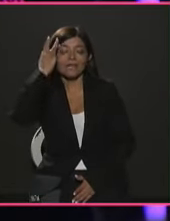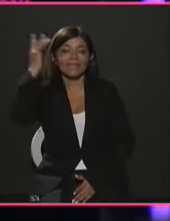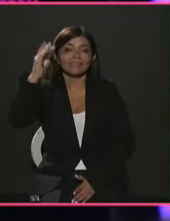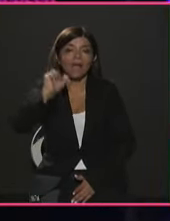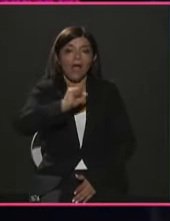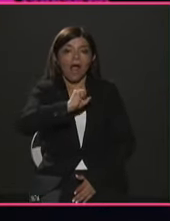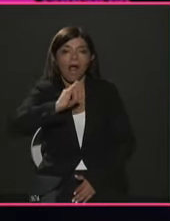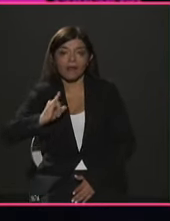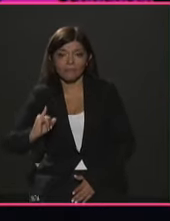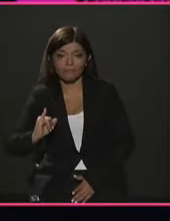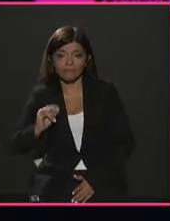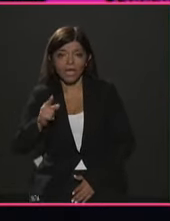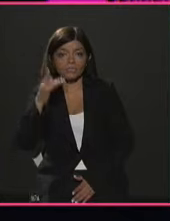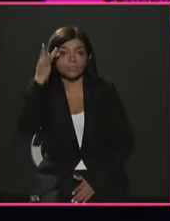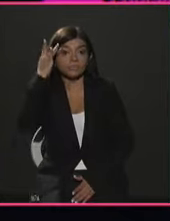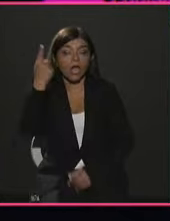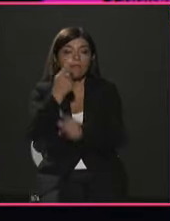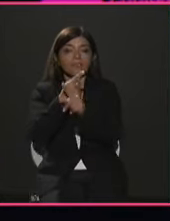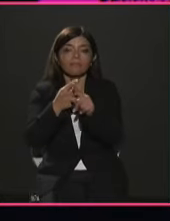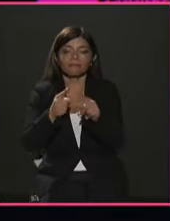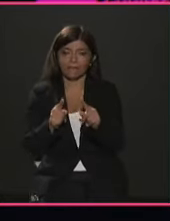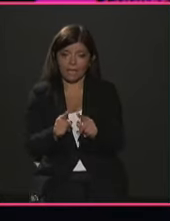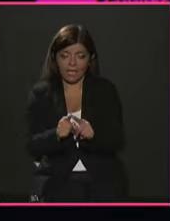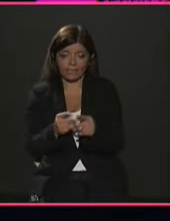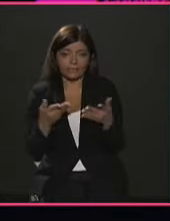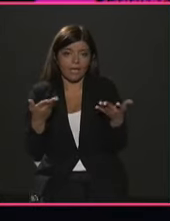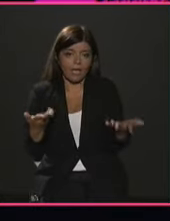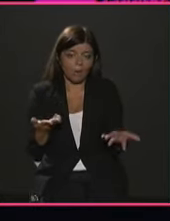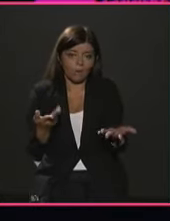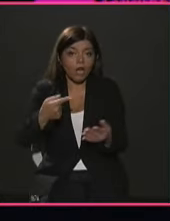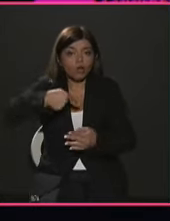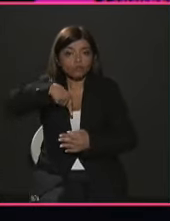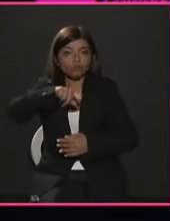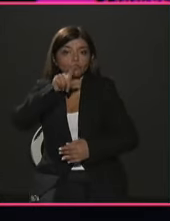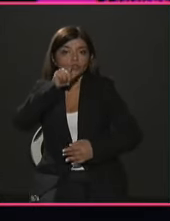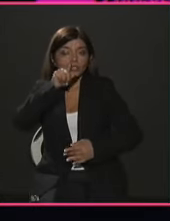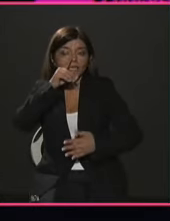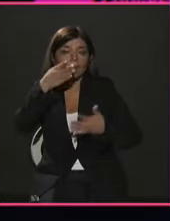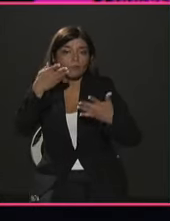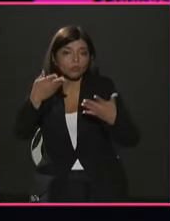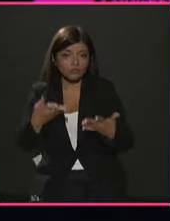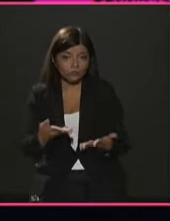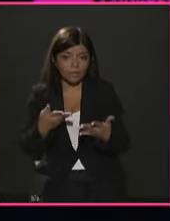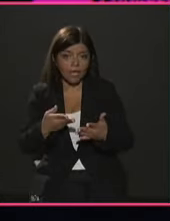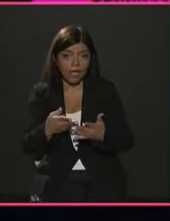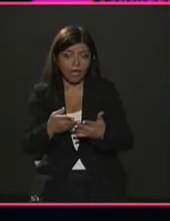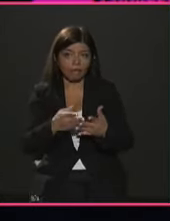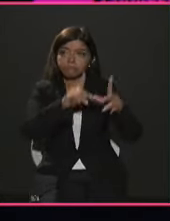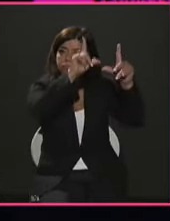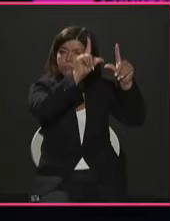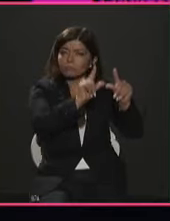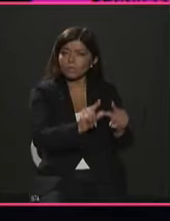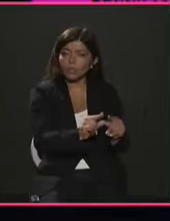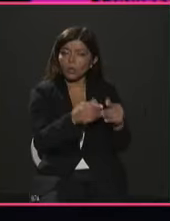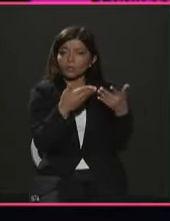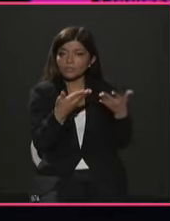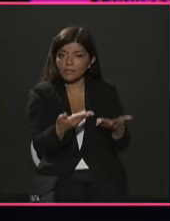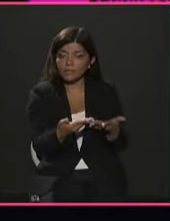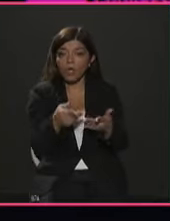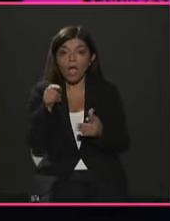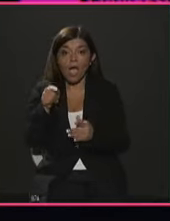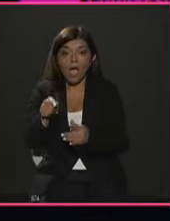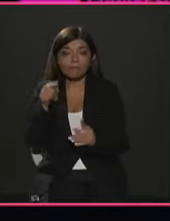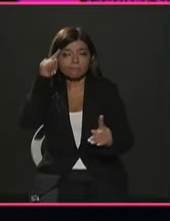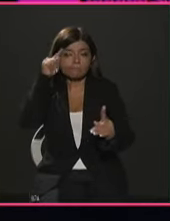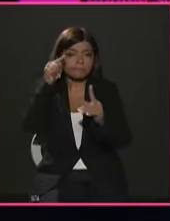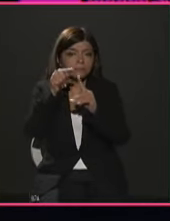tipo diferente de Inteligencia artificial para lo que tenemos que es más reducido esto se